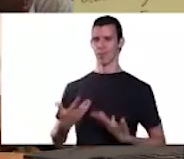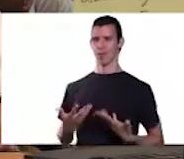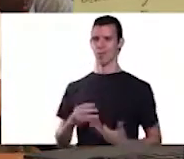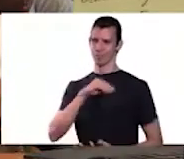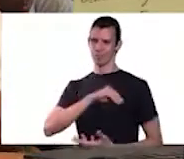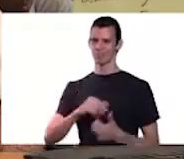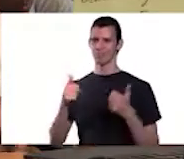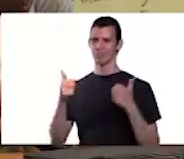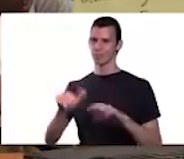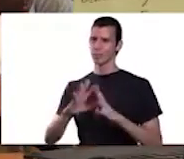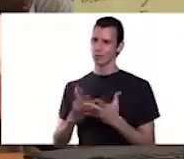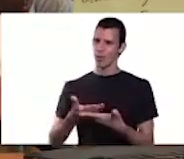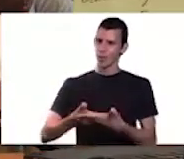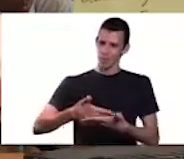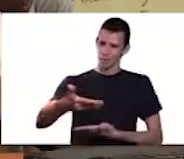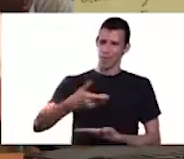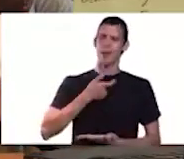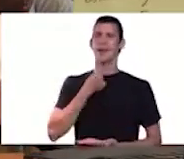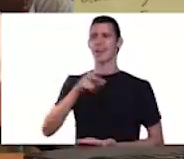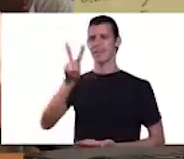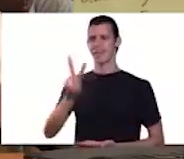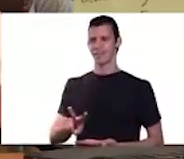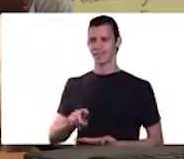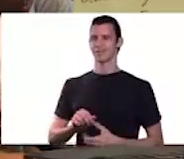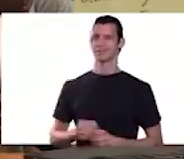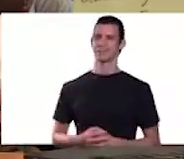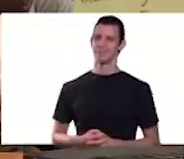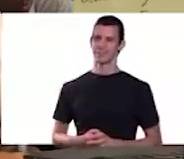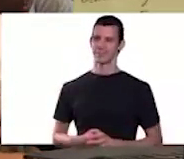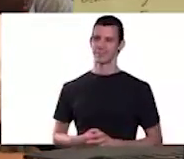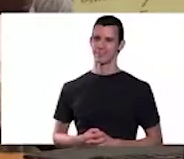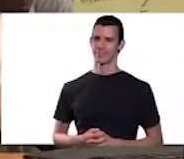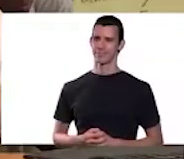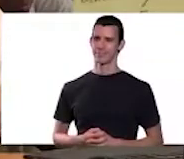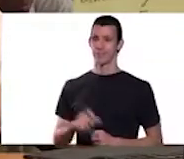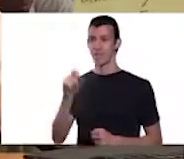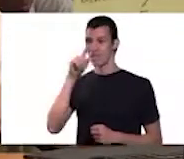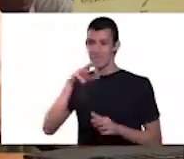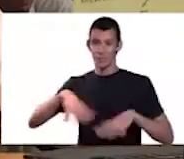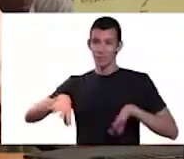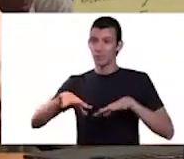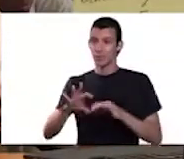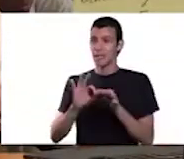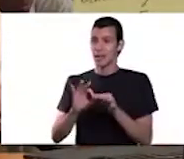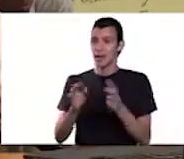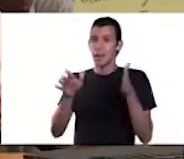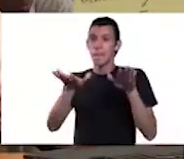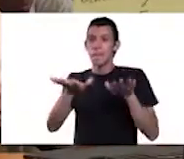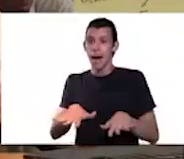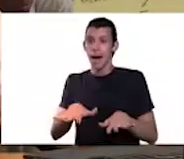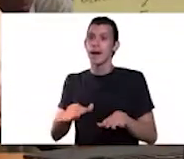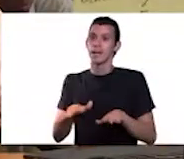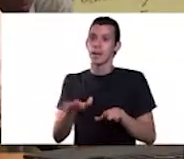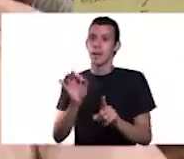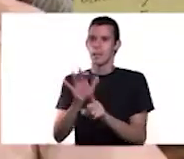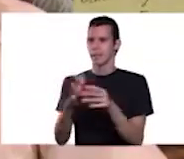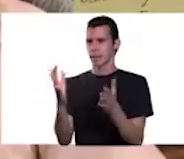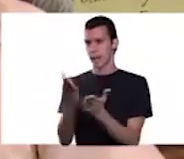sentirse bien preparados cuando lleguen a sus escuelas, cuando retornen, cuando se dé esa